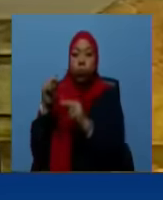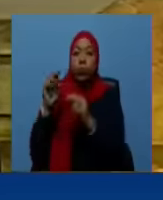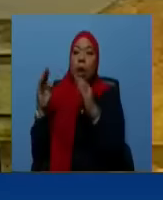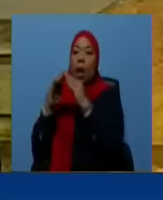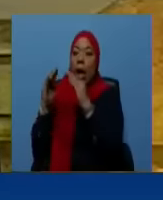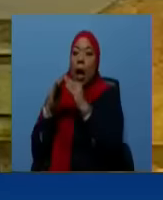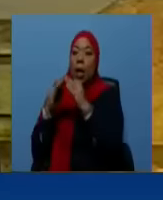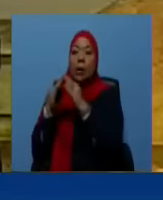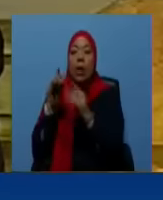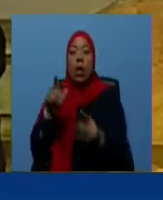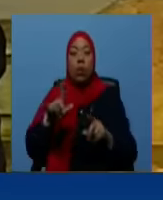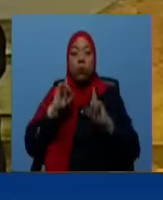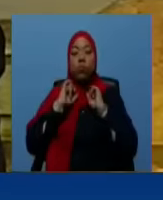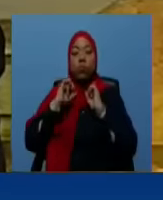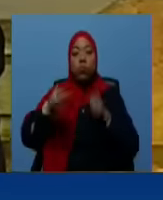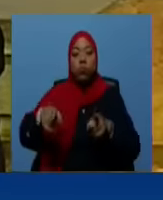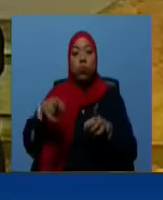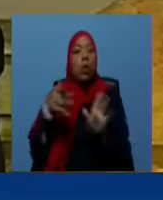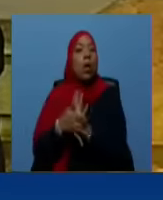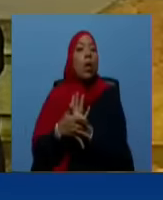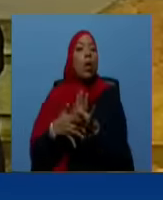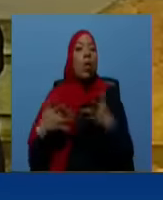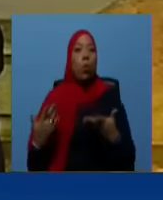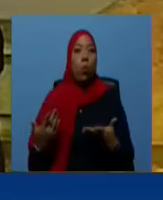¿Y esa economía qué?